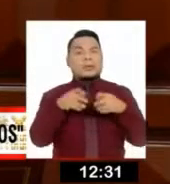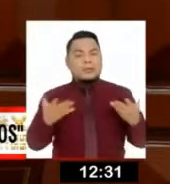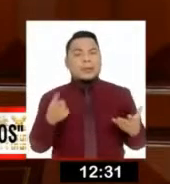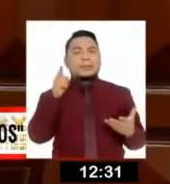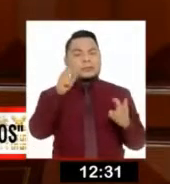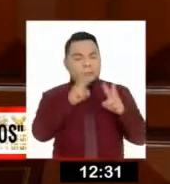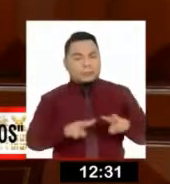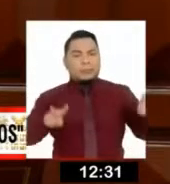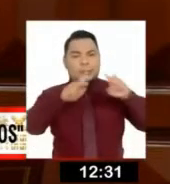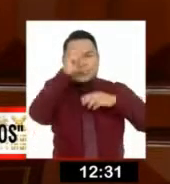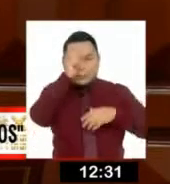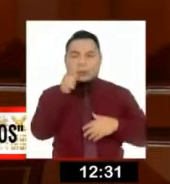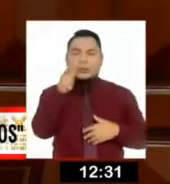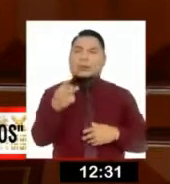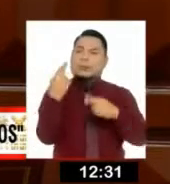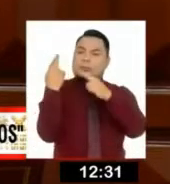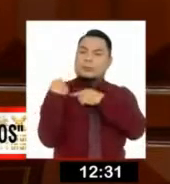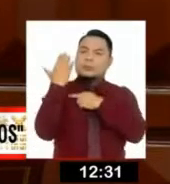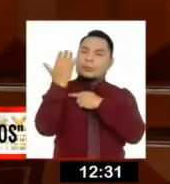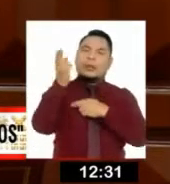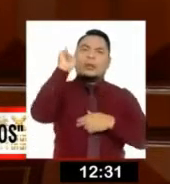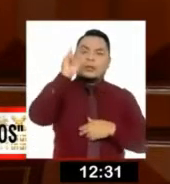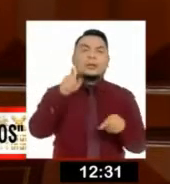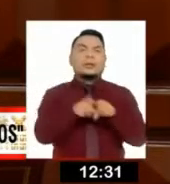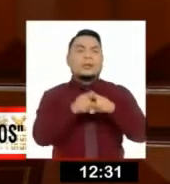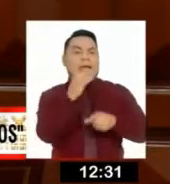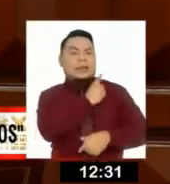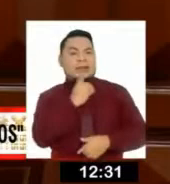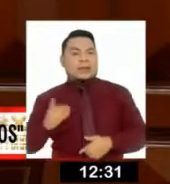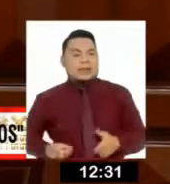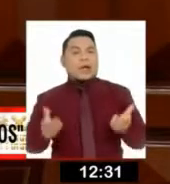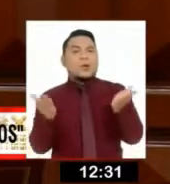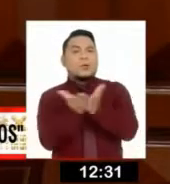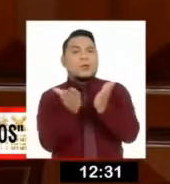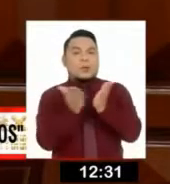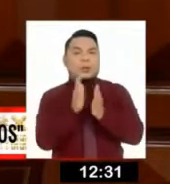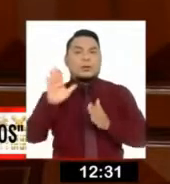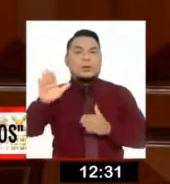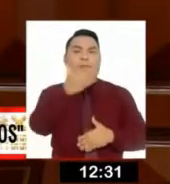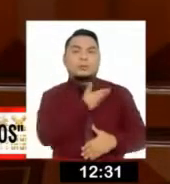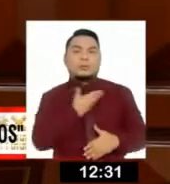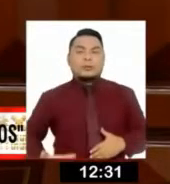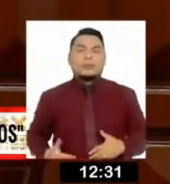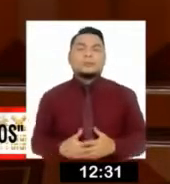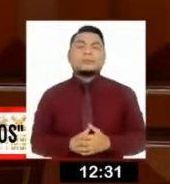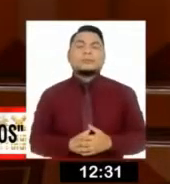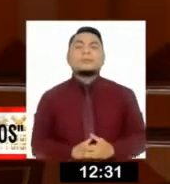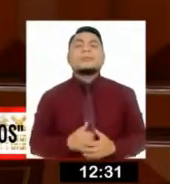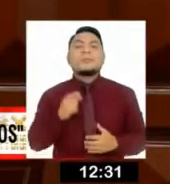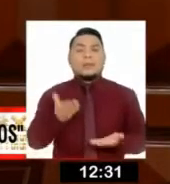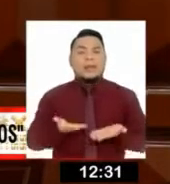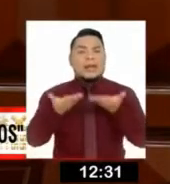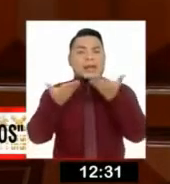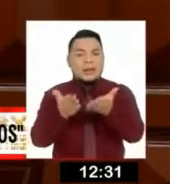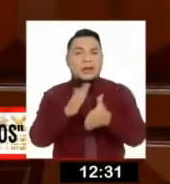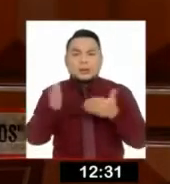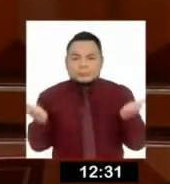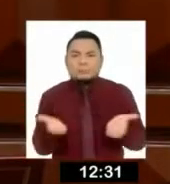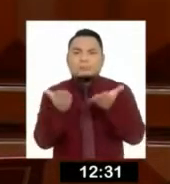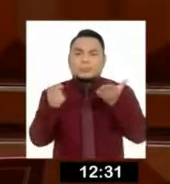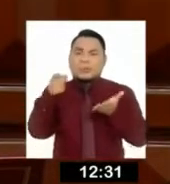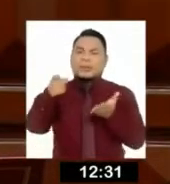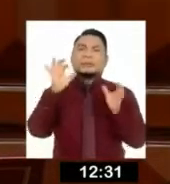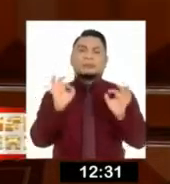y valoración del rol de los docentes directivos de las instituciones públicas, estableciendo estímulos que